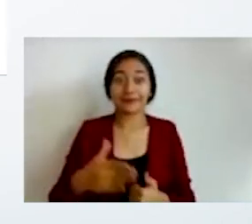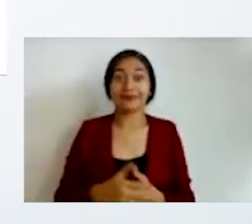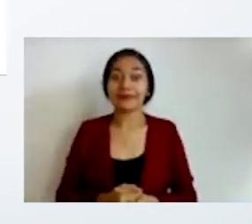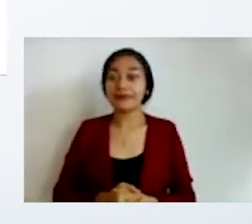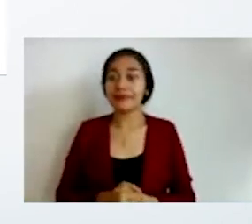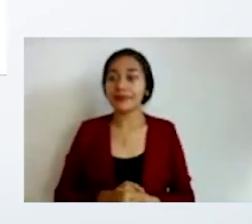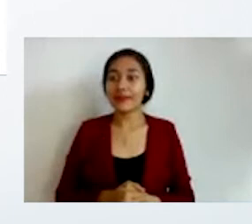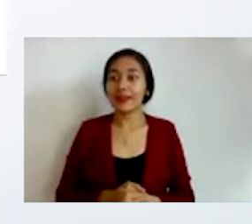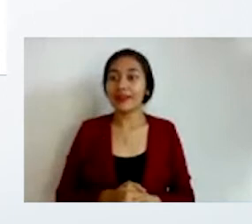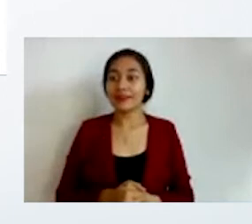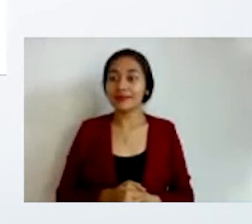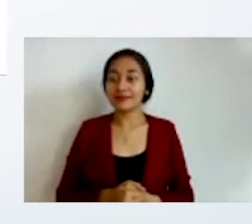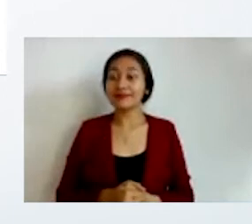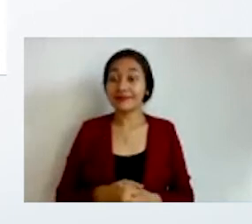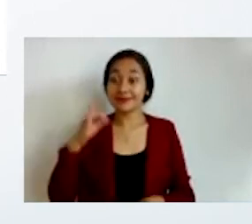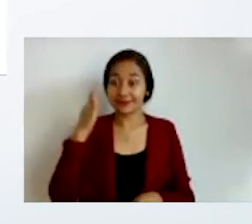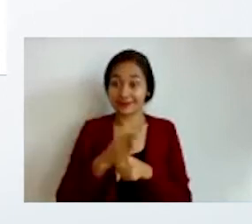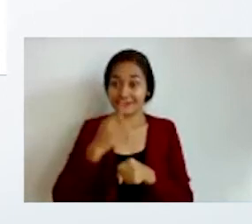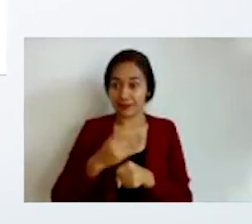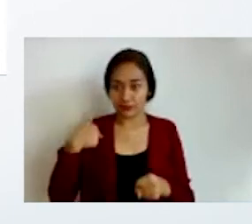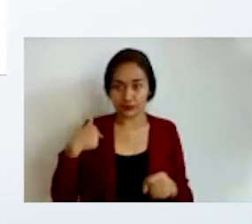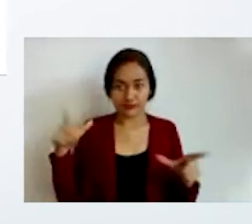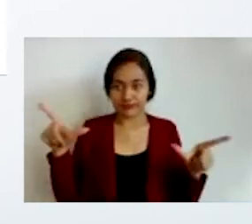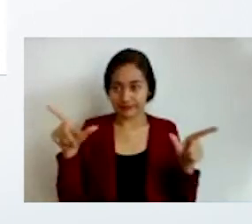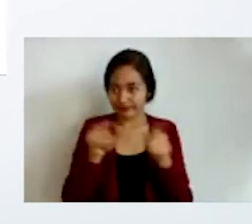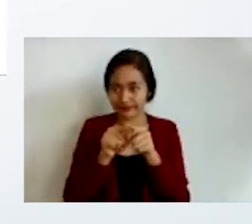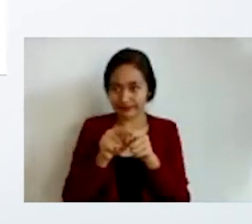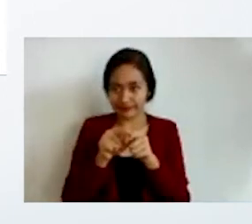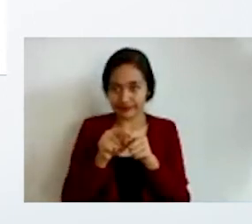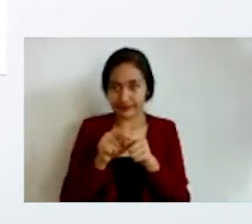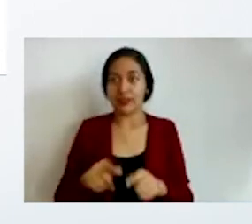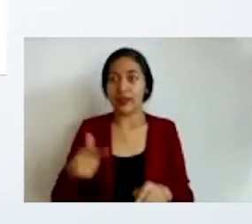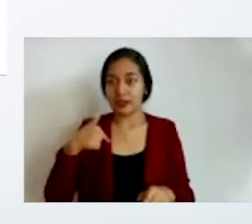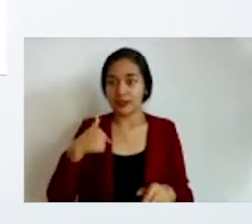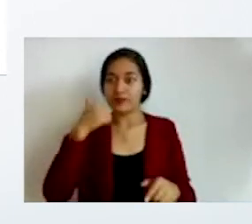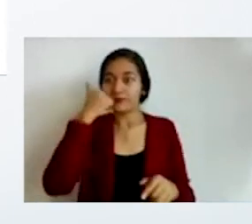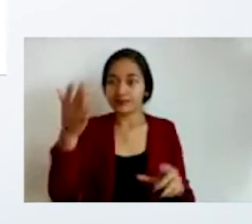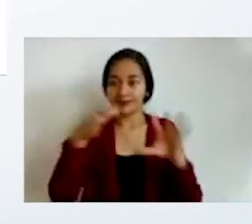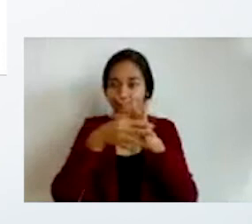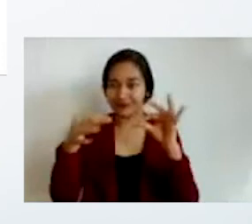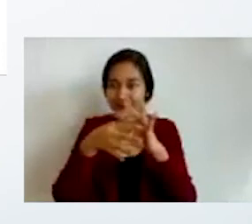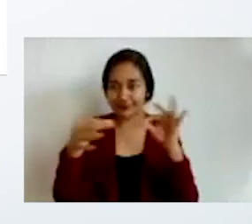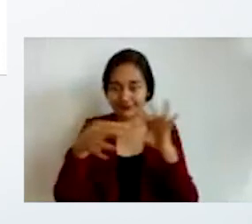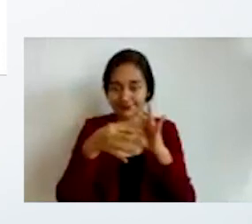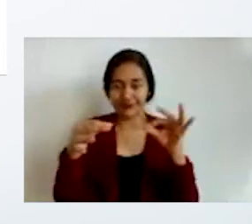yo creo que aquí voy a concluir lo que tenía preparado y lo demás lo platicamos.